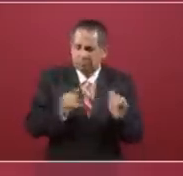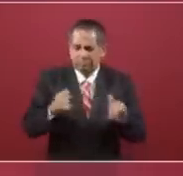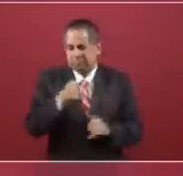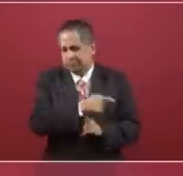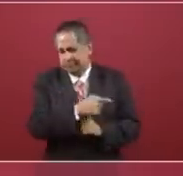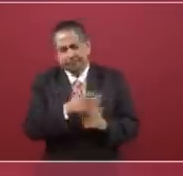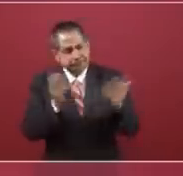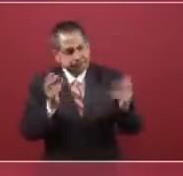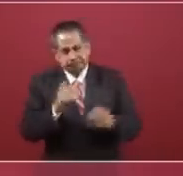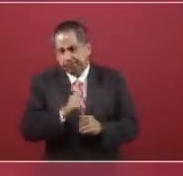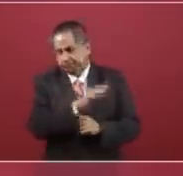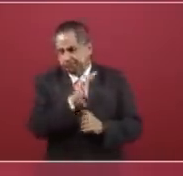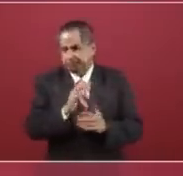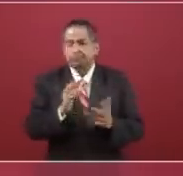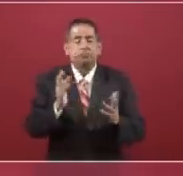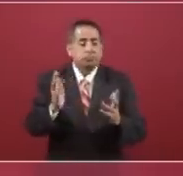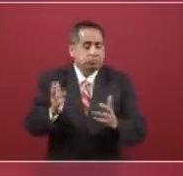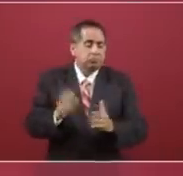Entonces,